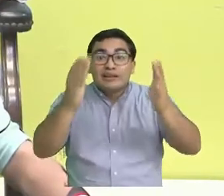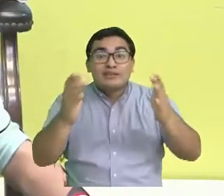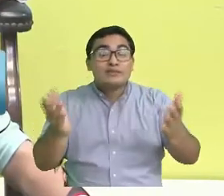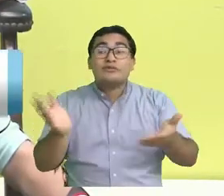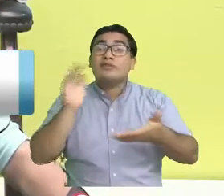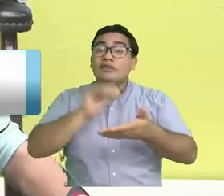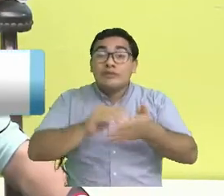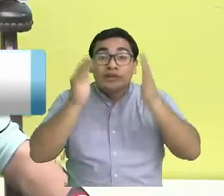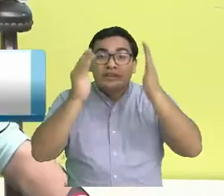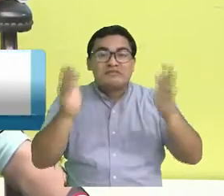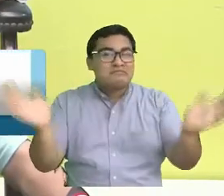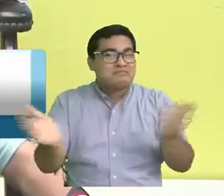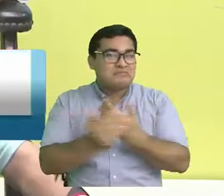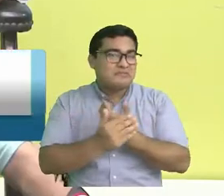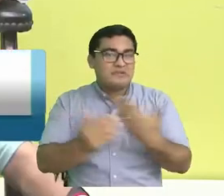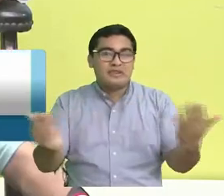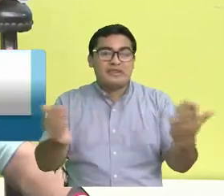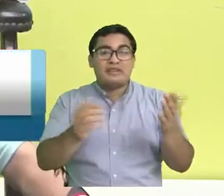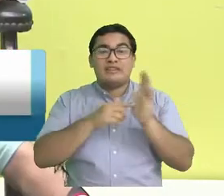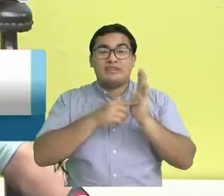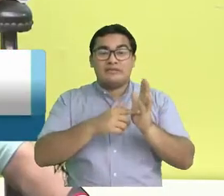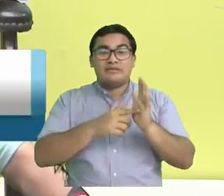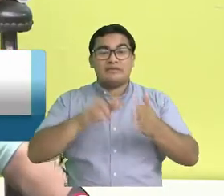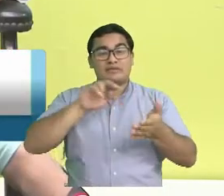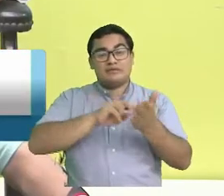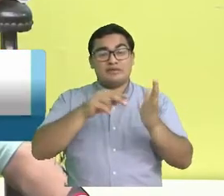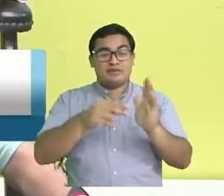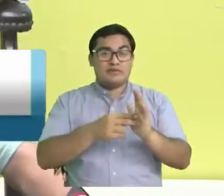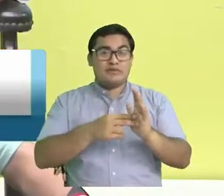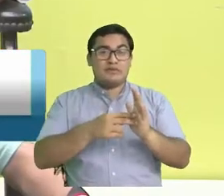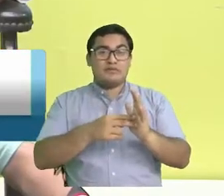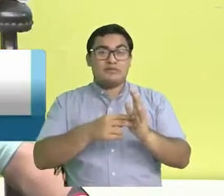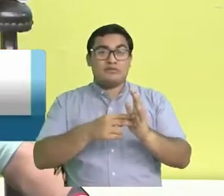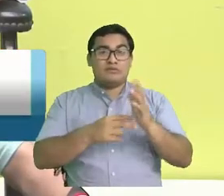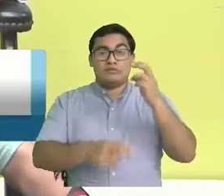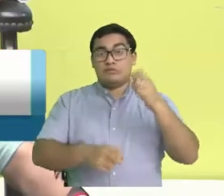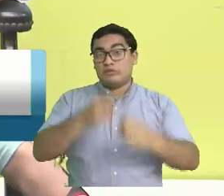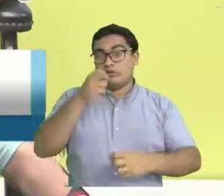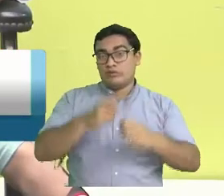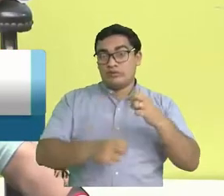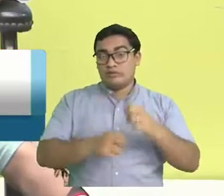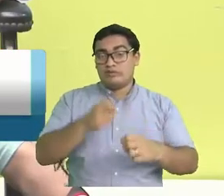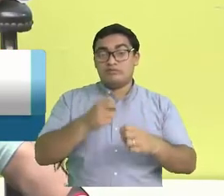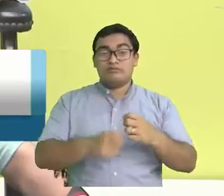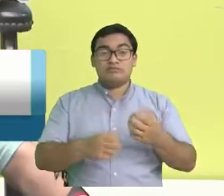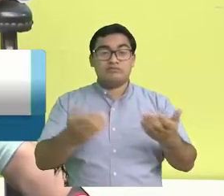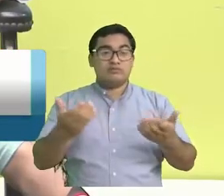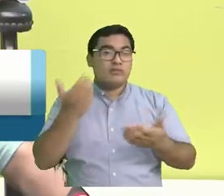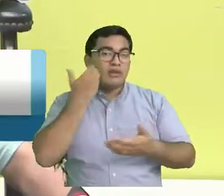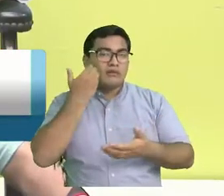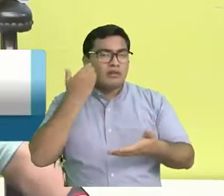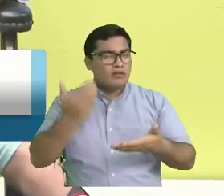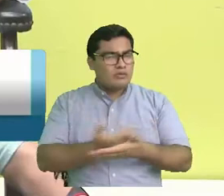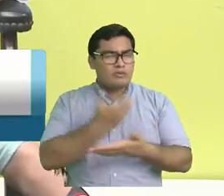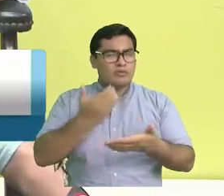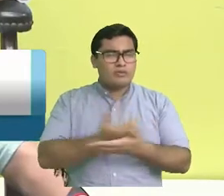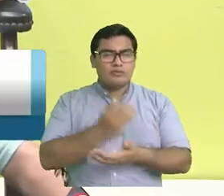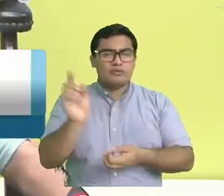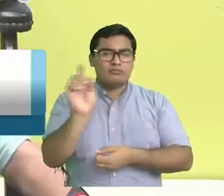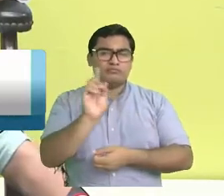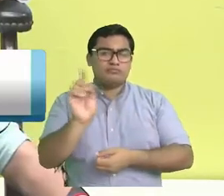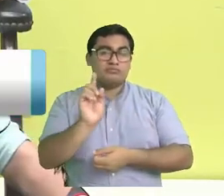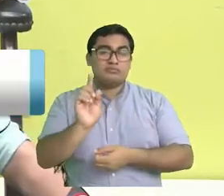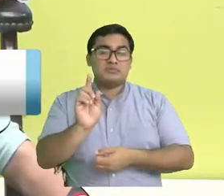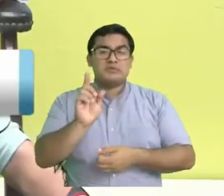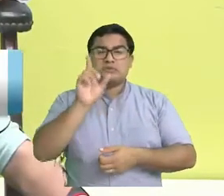que pertenecen a un mismo grupo y no es un trastorno nuevo, no es una patología nueva, sino que es algo que nosotros en los